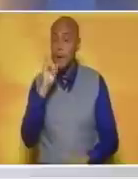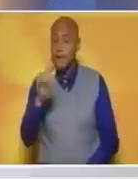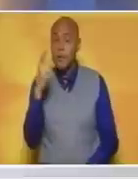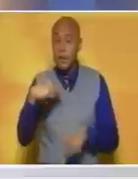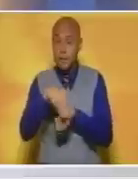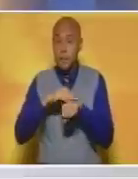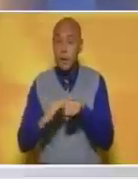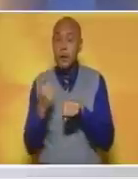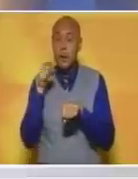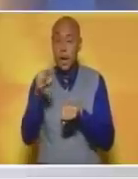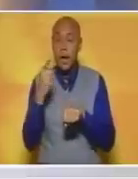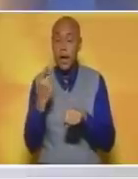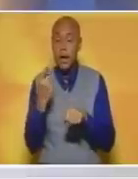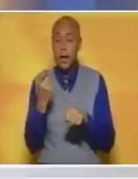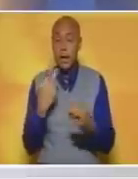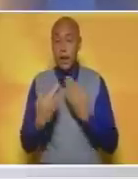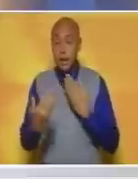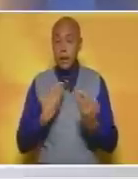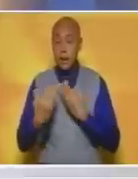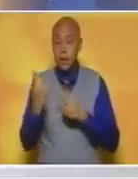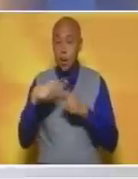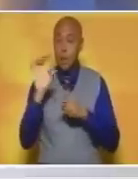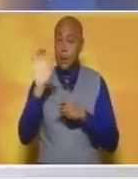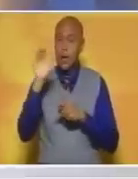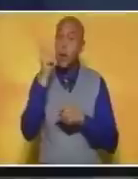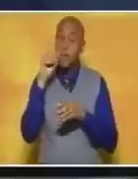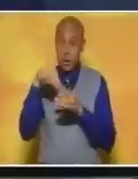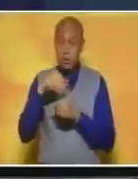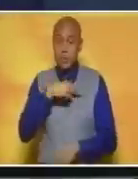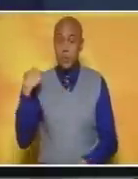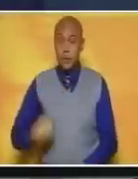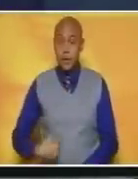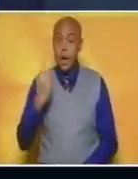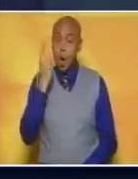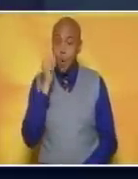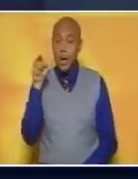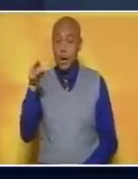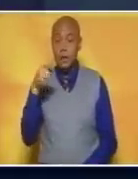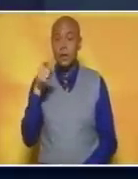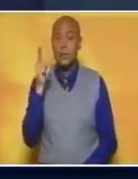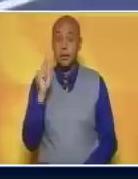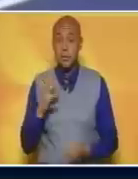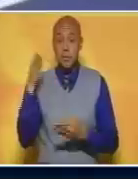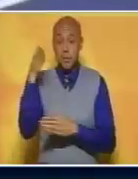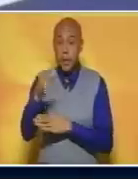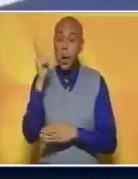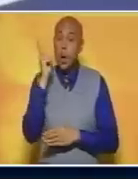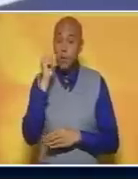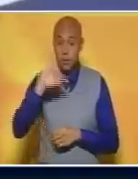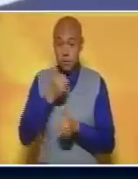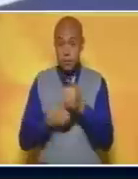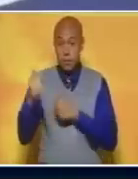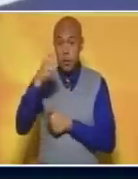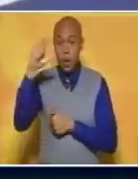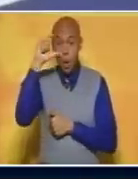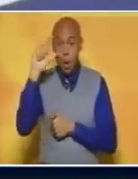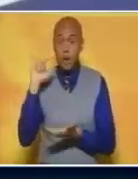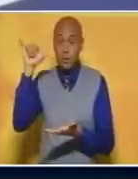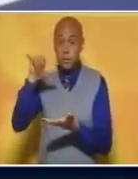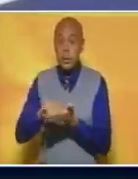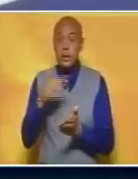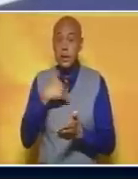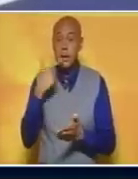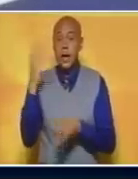de Asuntos Exteriores de China, Jen Xuan. Según el funcionario de la Nación Asiática, la visita de Arreaza contribuirá también a